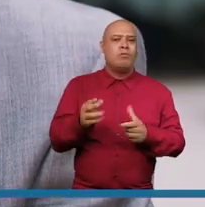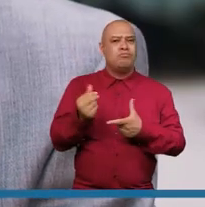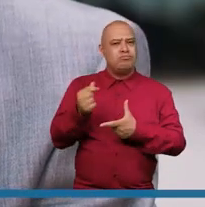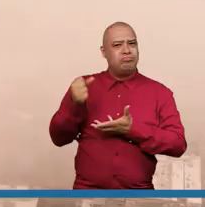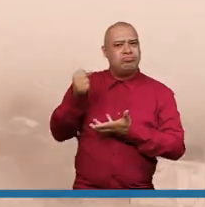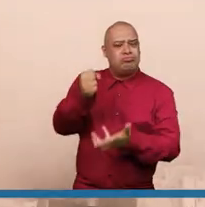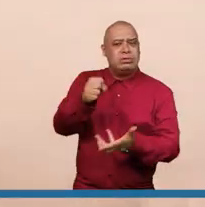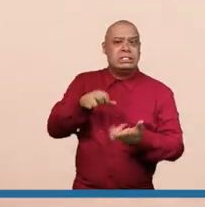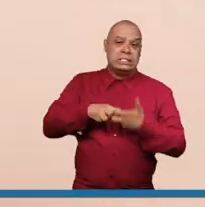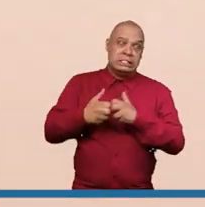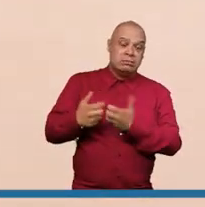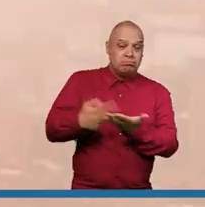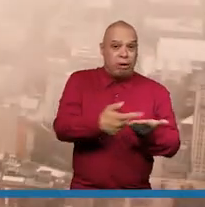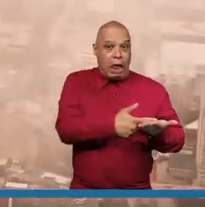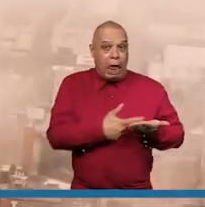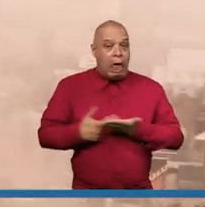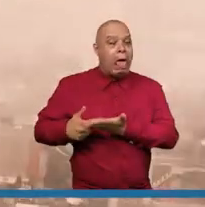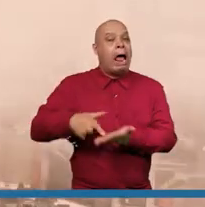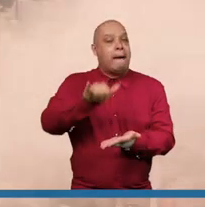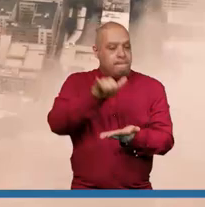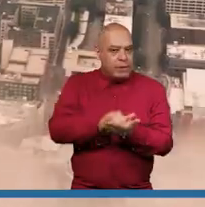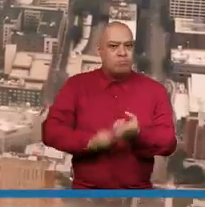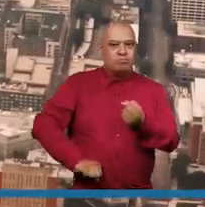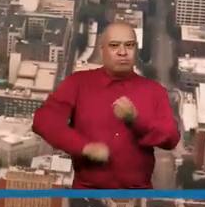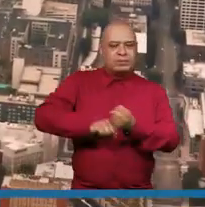que creo que es el gran debate.